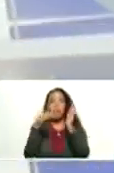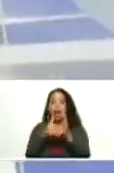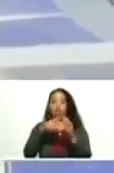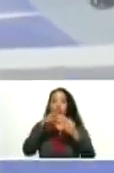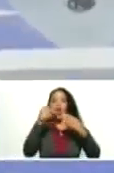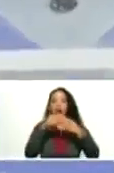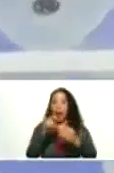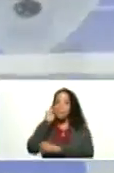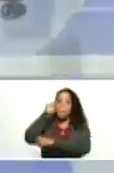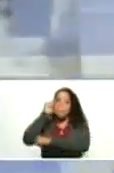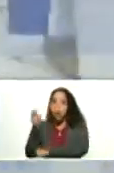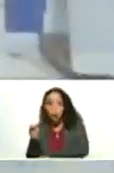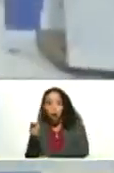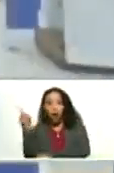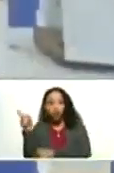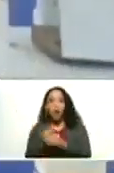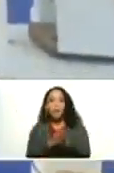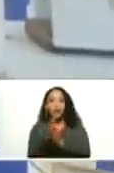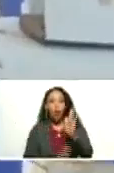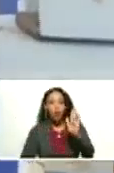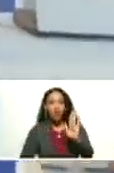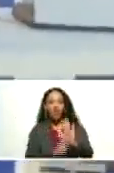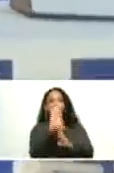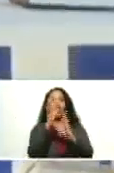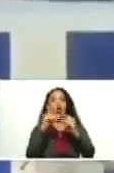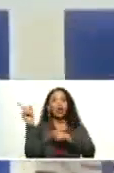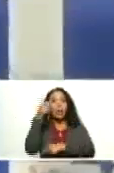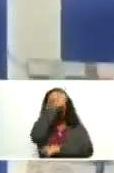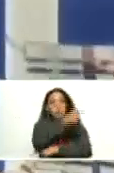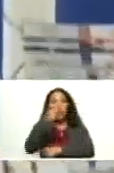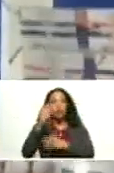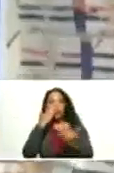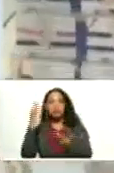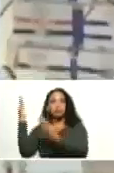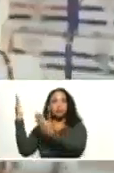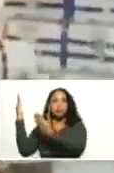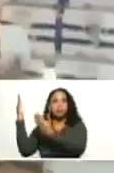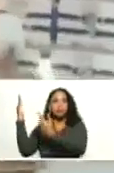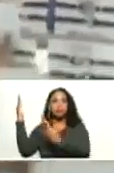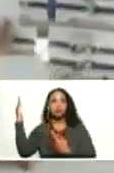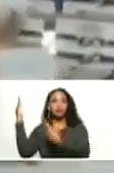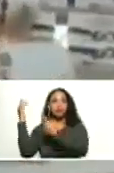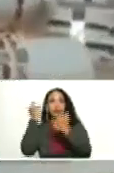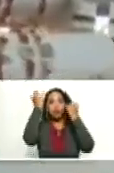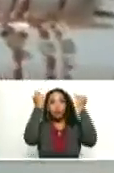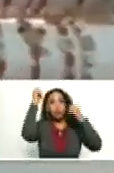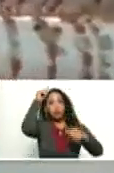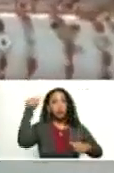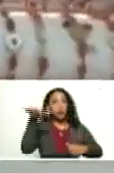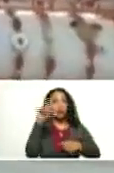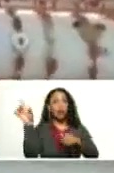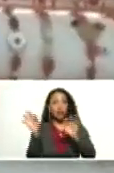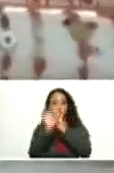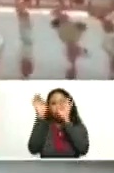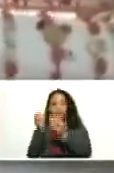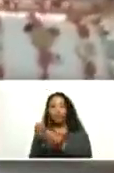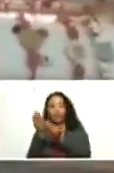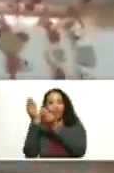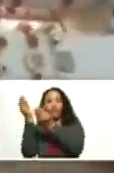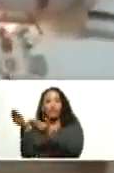$1.600.000 equivalente, más o menos, para belleza, todas estas personas. Miren, una todo esto despierta la creatividad del pueblo. Para un regalo, ¿verdad?